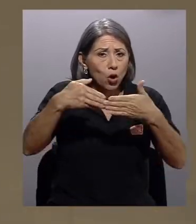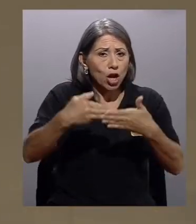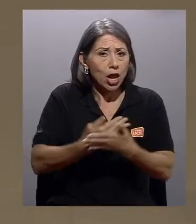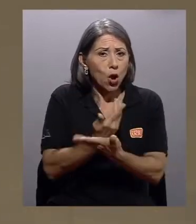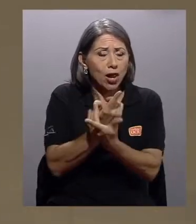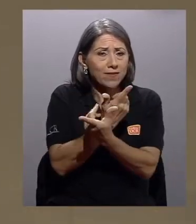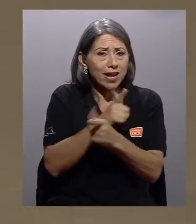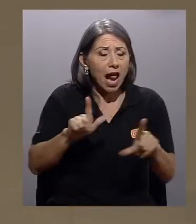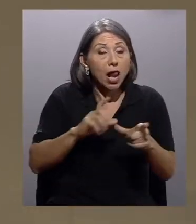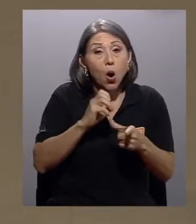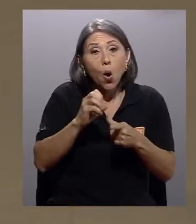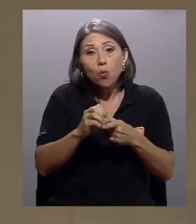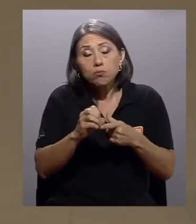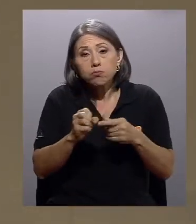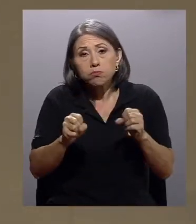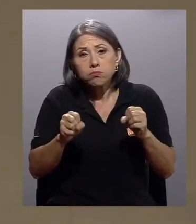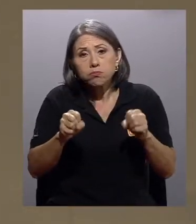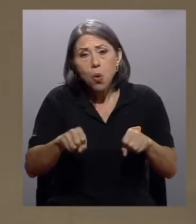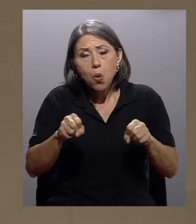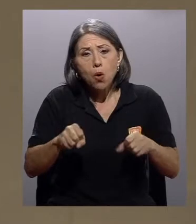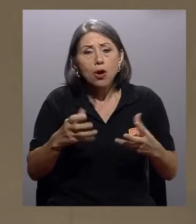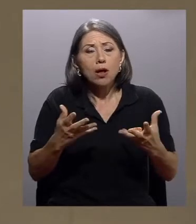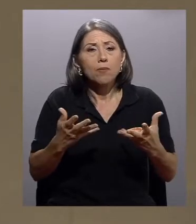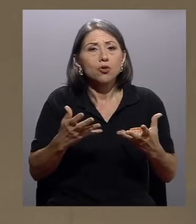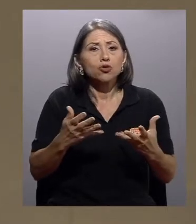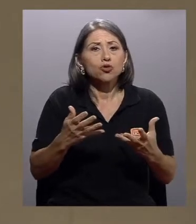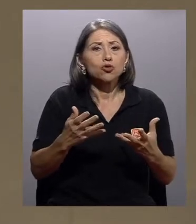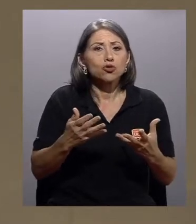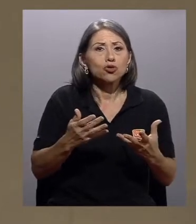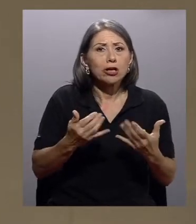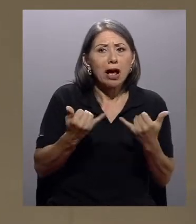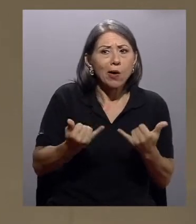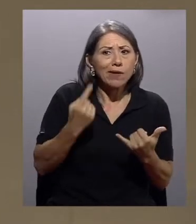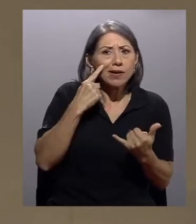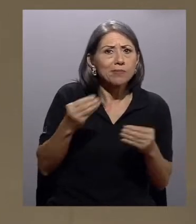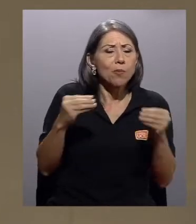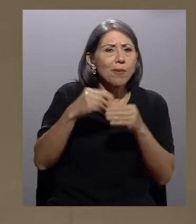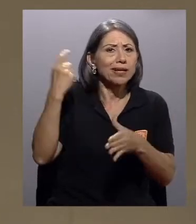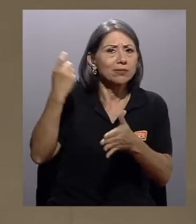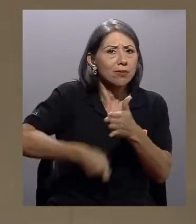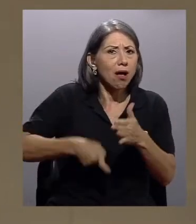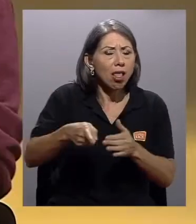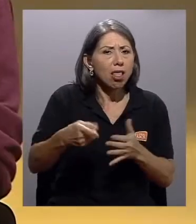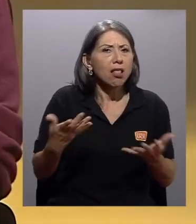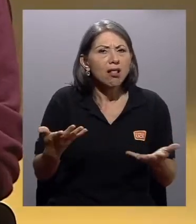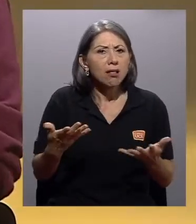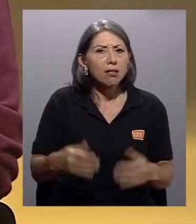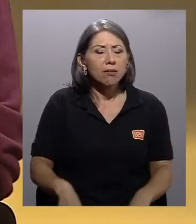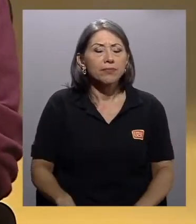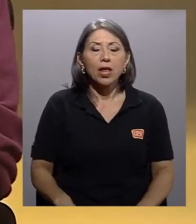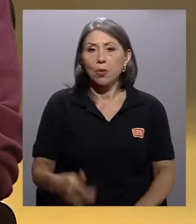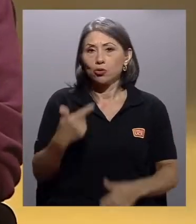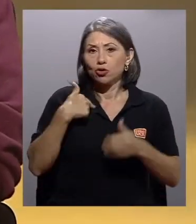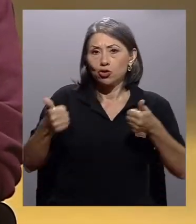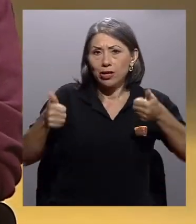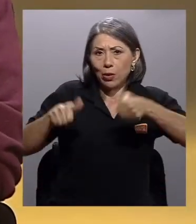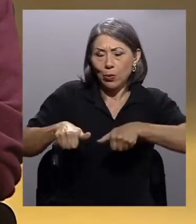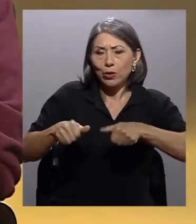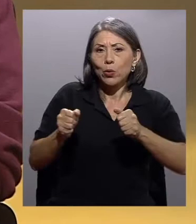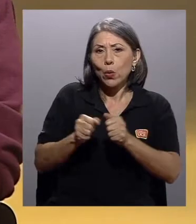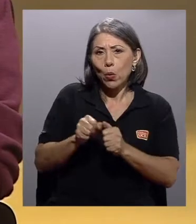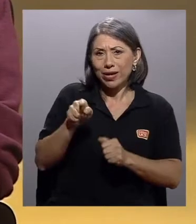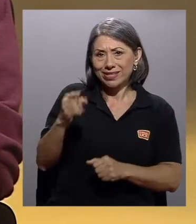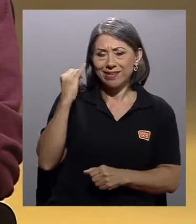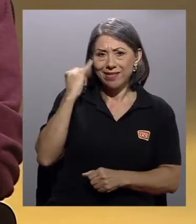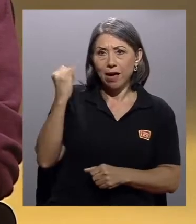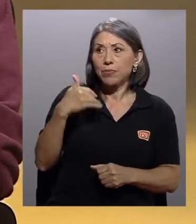neoliberal, o si más bien podríamos encontrar un recrudecimiento del mismo? Sí, yo estoy de acuerdo con la